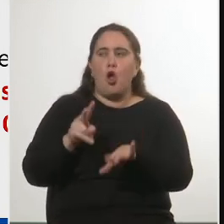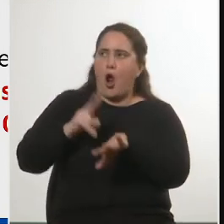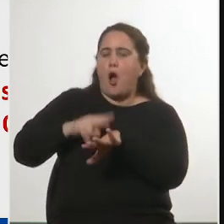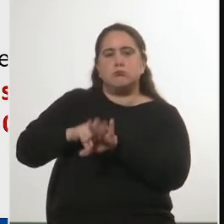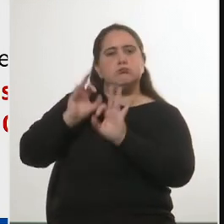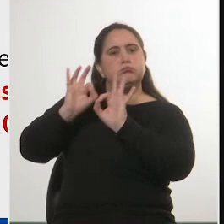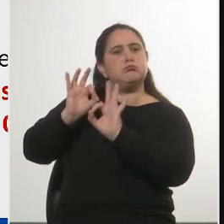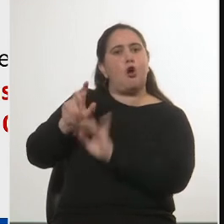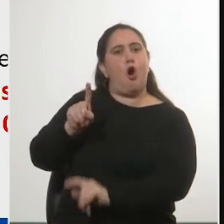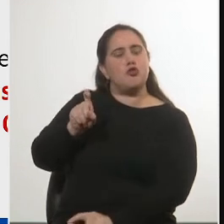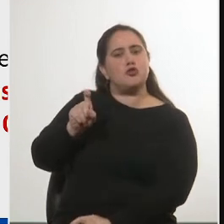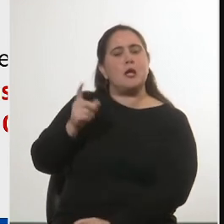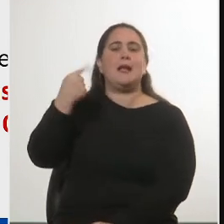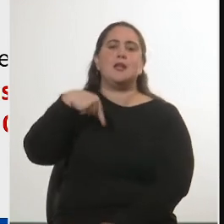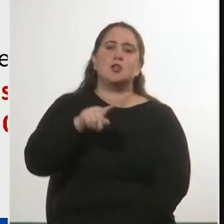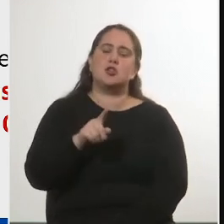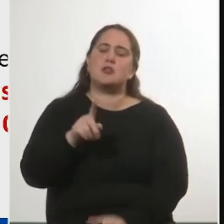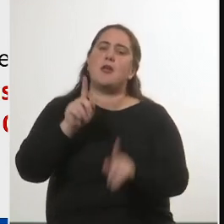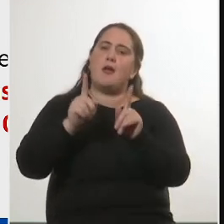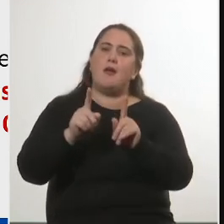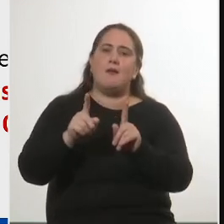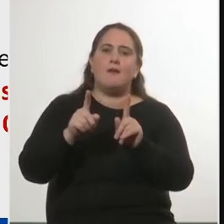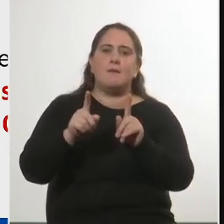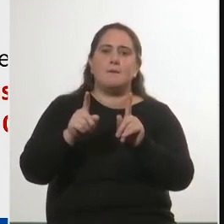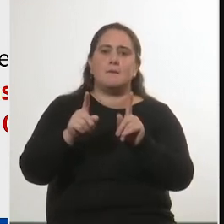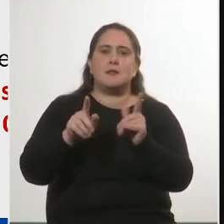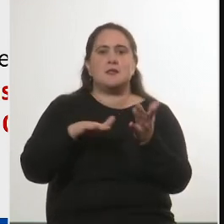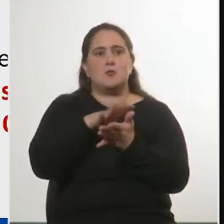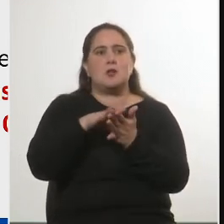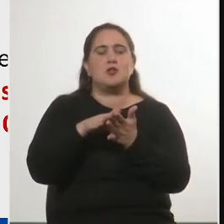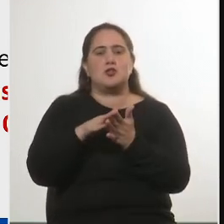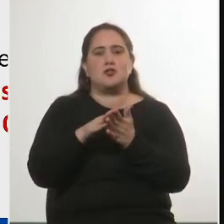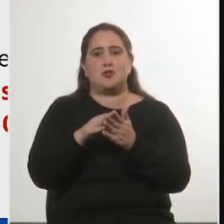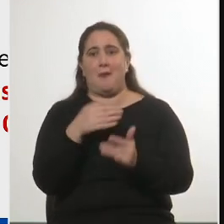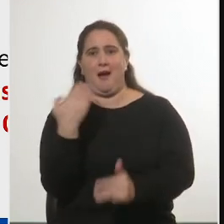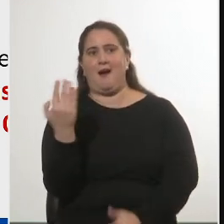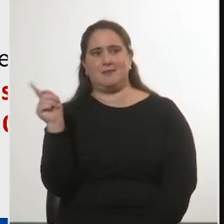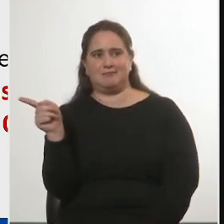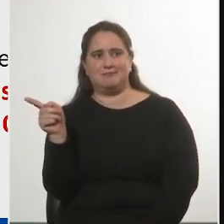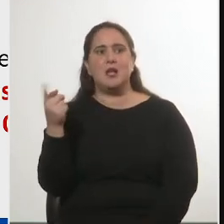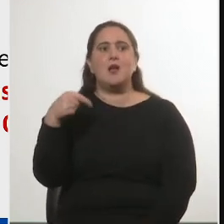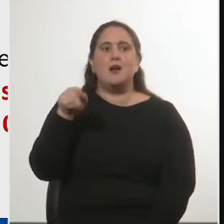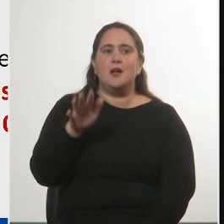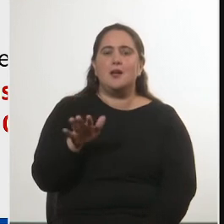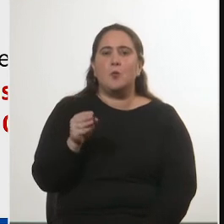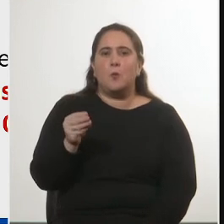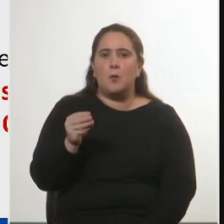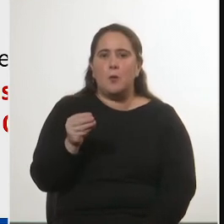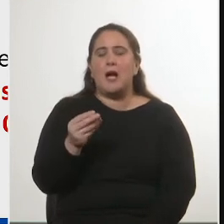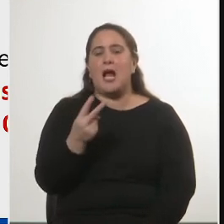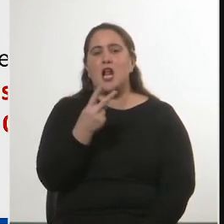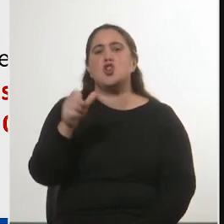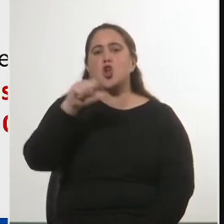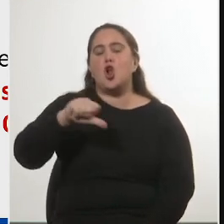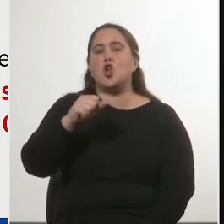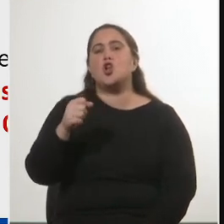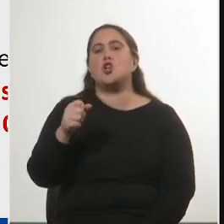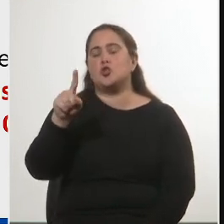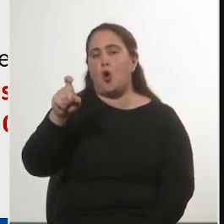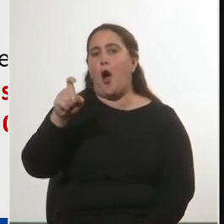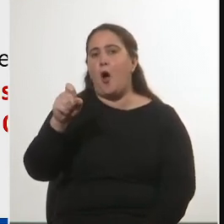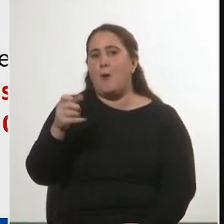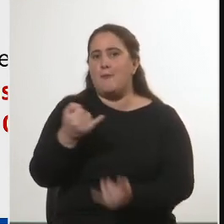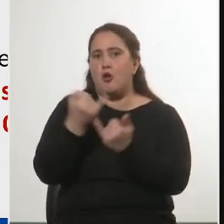las recomendaciones de OCE, entonces estaríamos ante el escenario de la derecha, en el cual consumiríamos 2 litros de agua por día